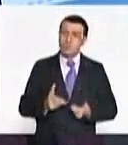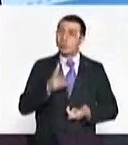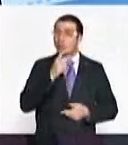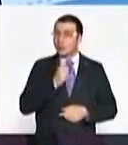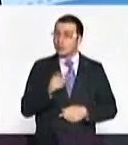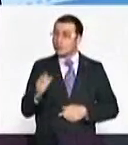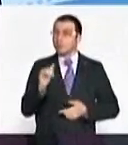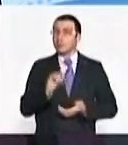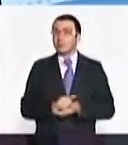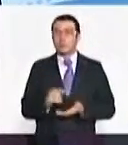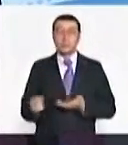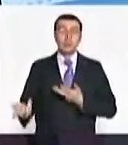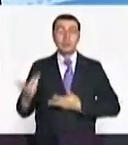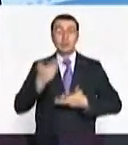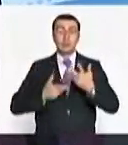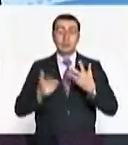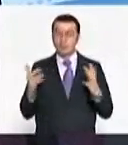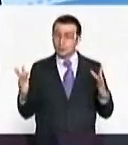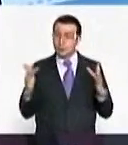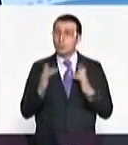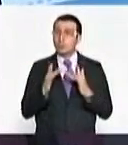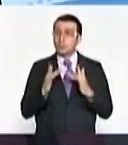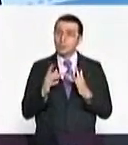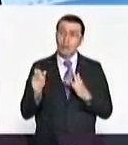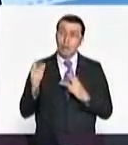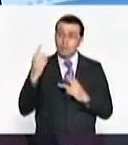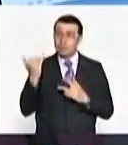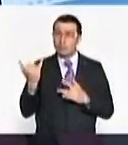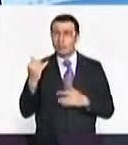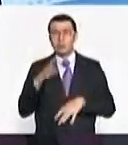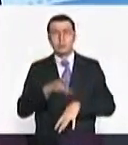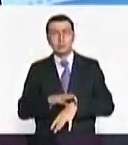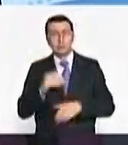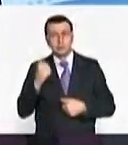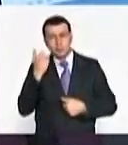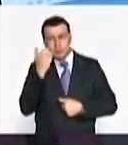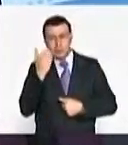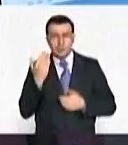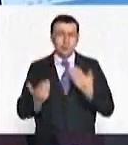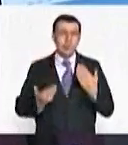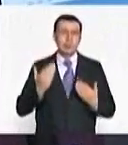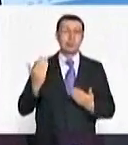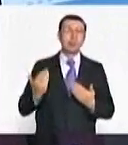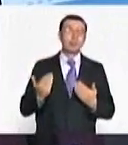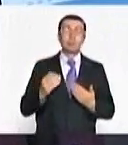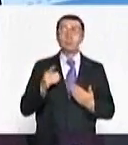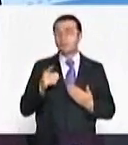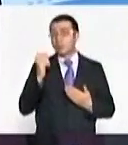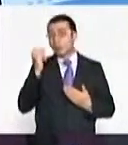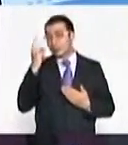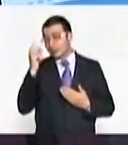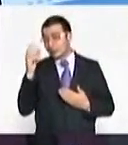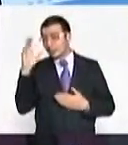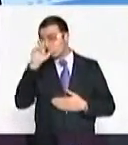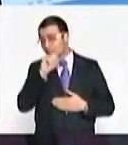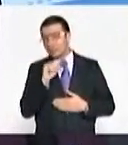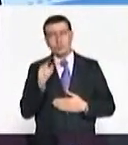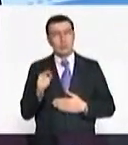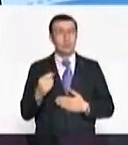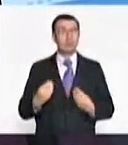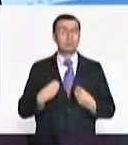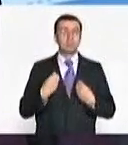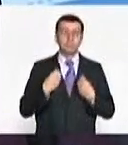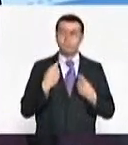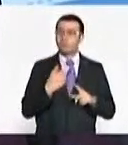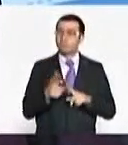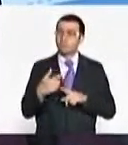tal interactúe con los medicamentos de base que tú estés ingiriendo. Entonces, para entender muy bien esto hay que dividir el tema en dos partes. Hay que